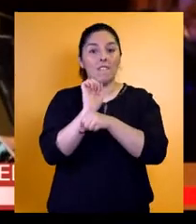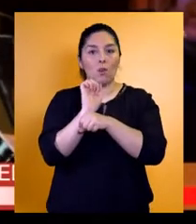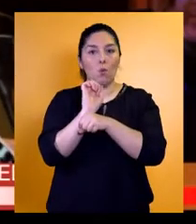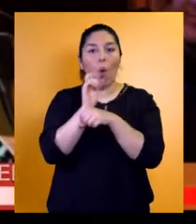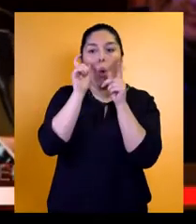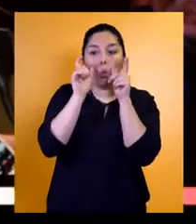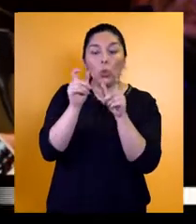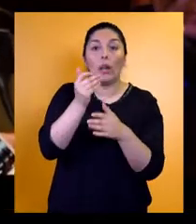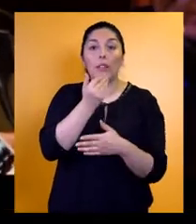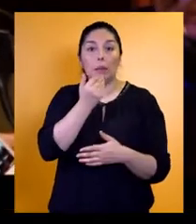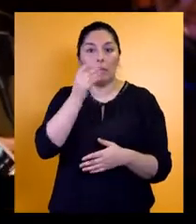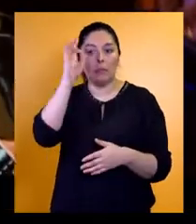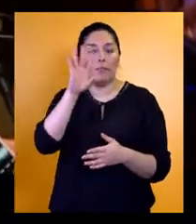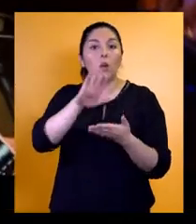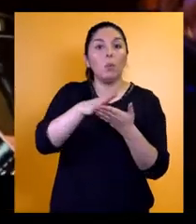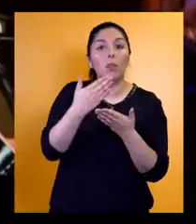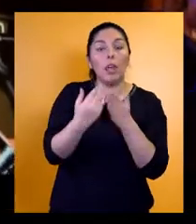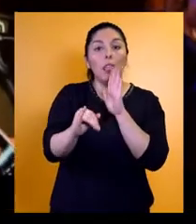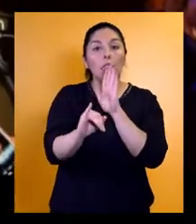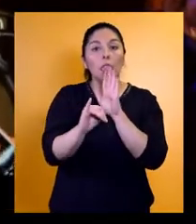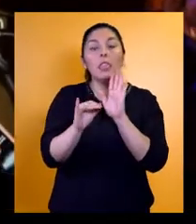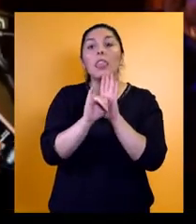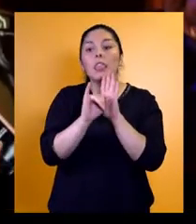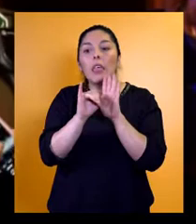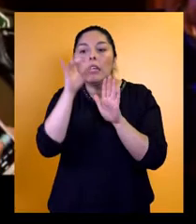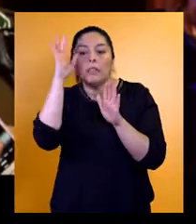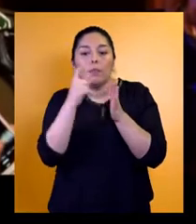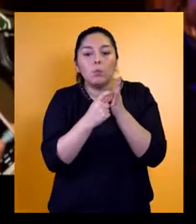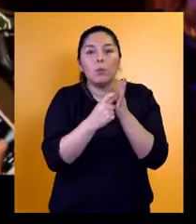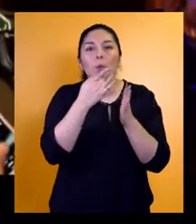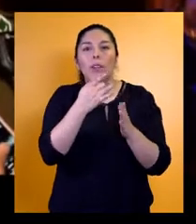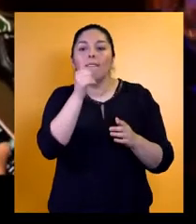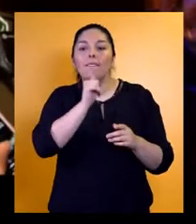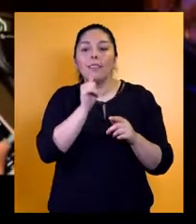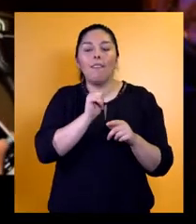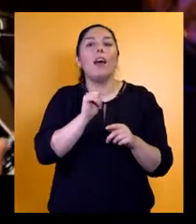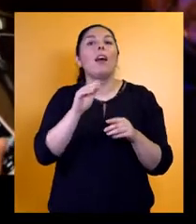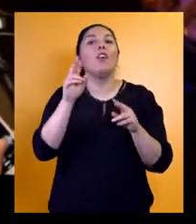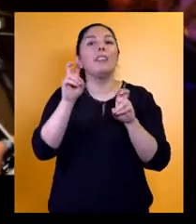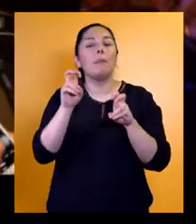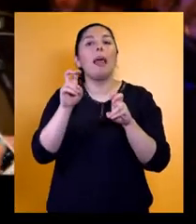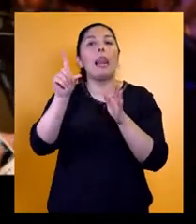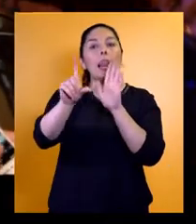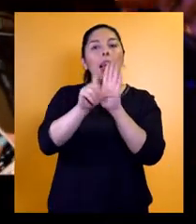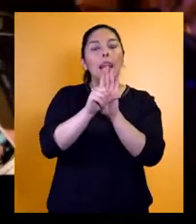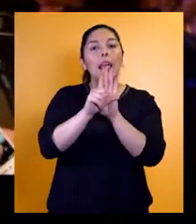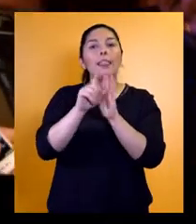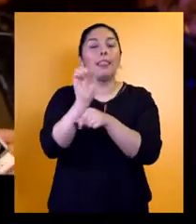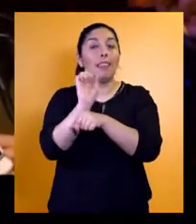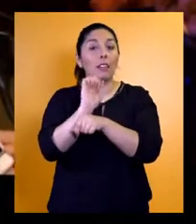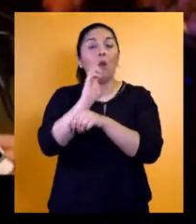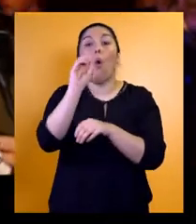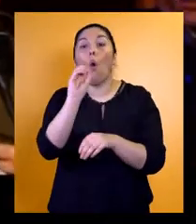han notificado distintas infracciones a la ley de tránsito y también a la ley de alcoholes, principalmente por consumo de